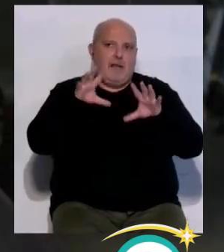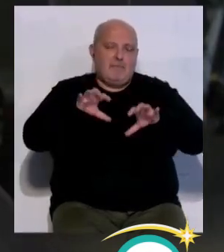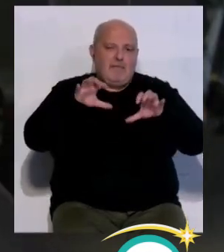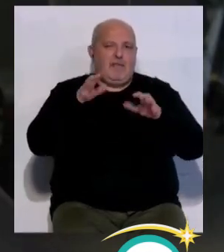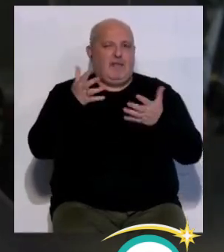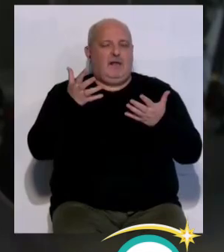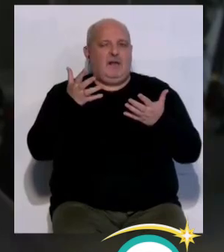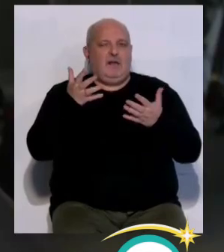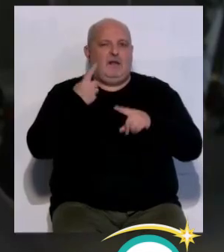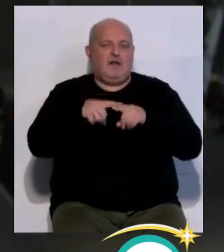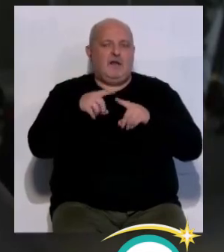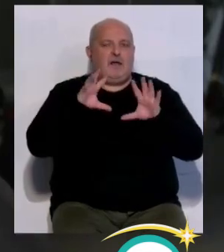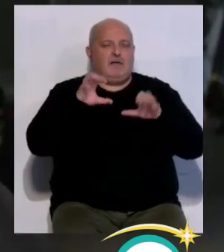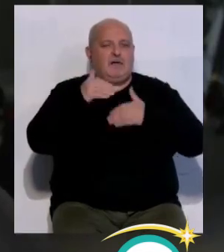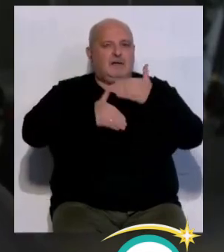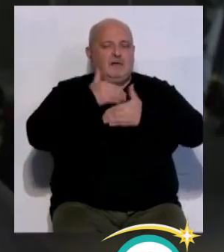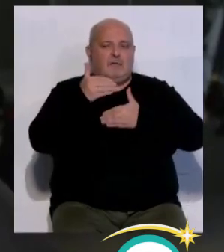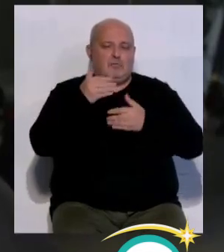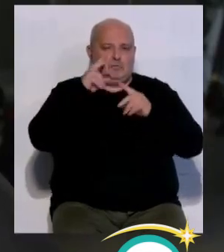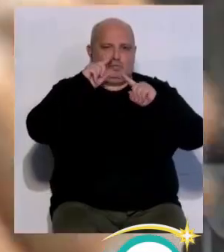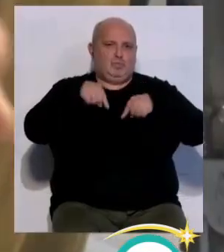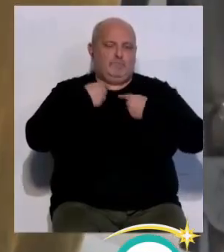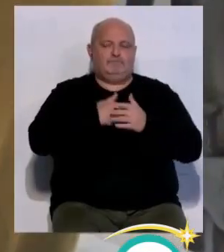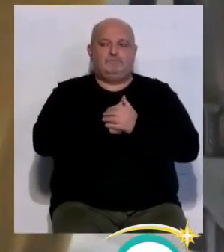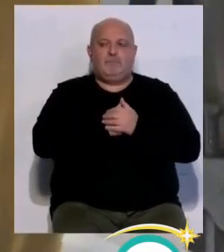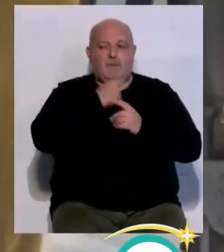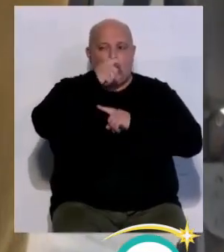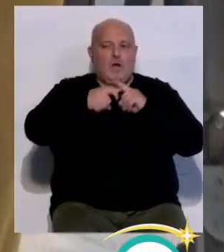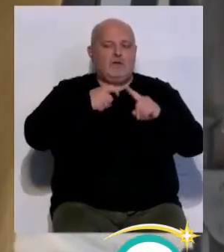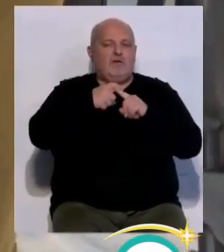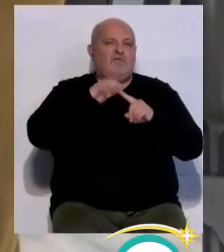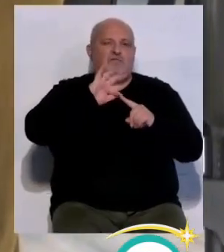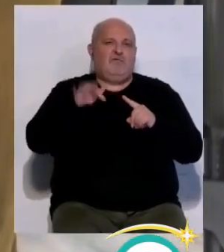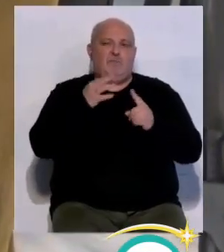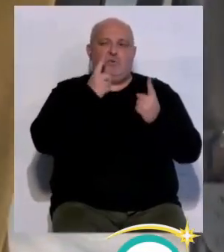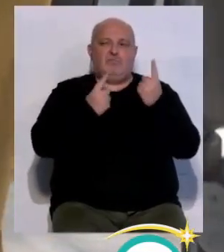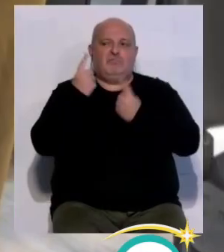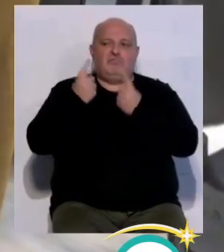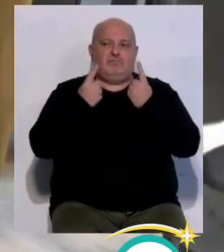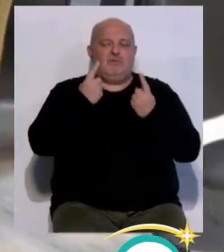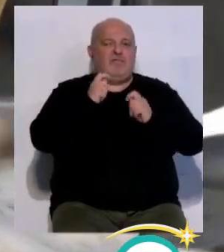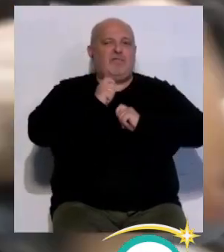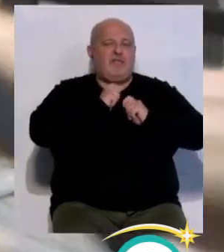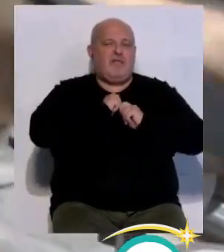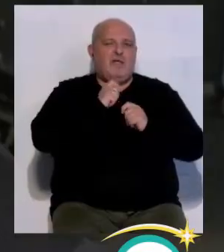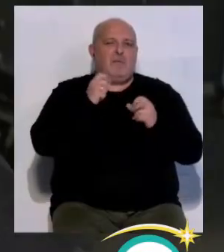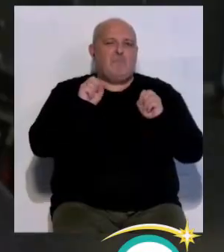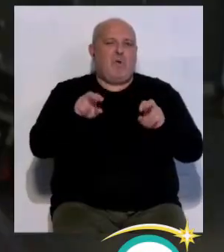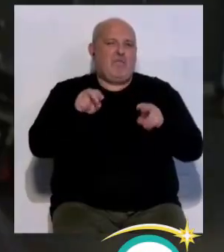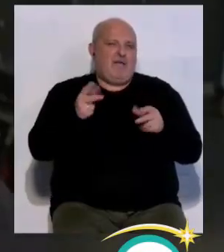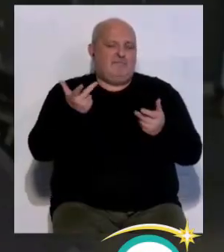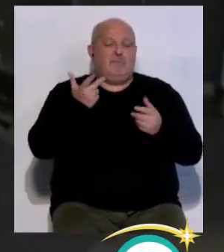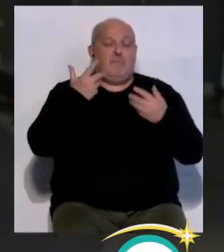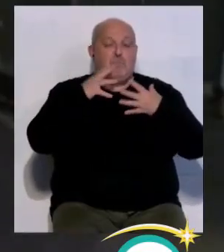para aprender bien los principios y luego ir por tu cuenta. Y cada año está marcado por distintas tendencias que van marcando las modas. El tema